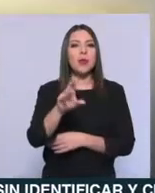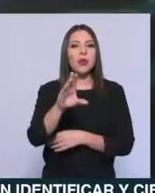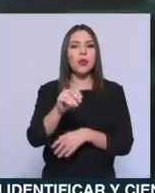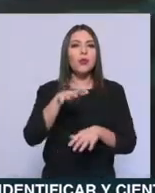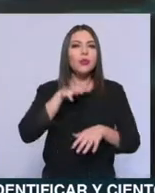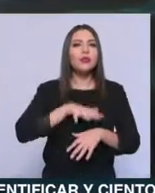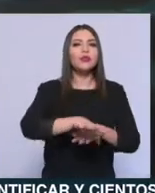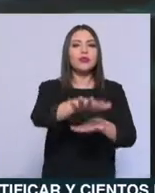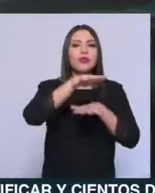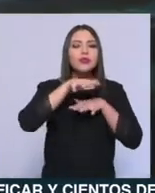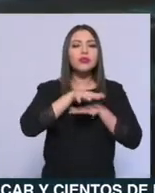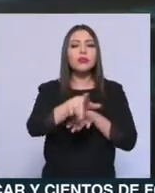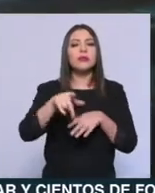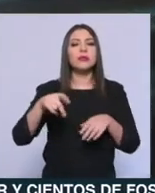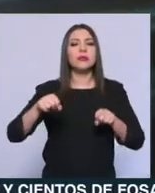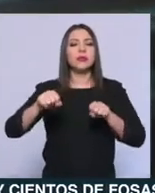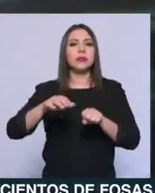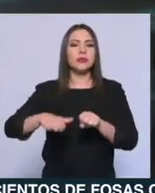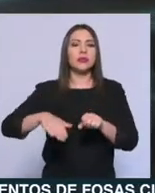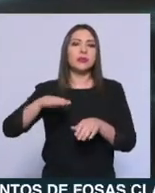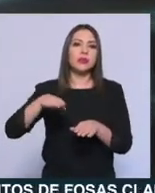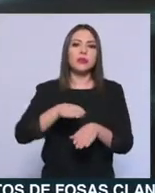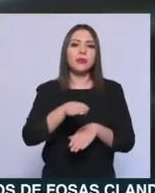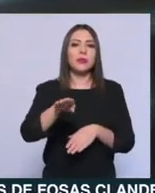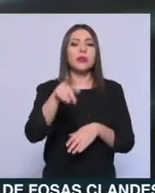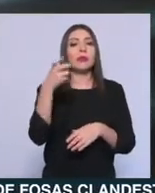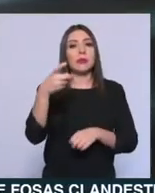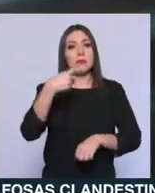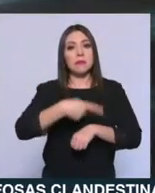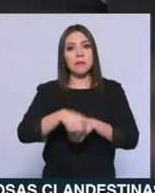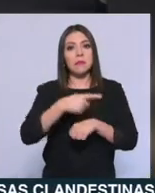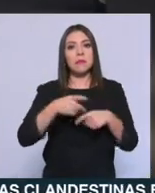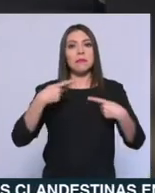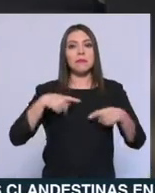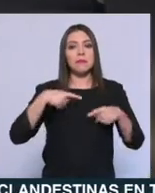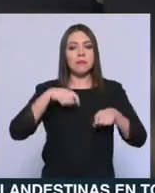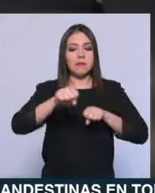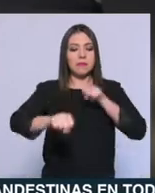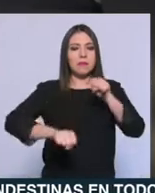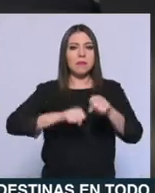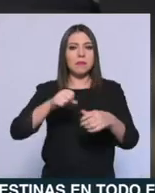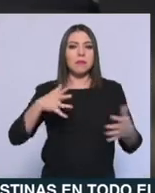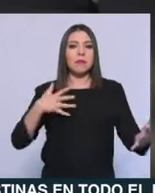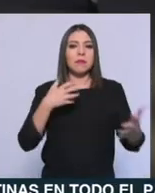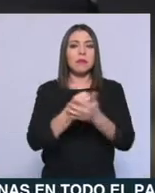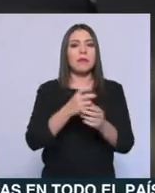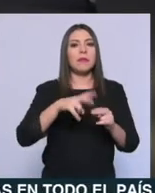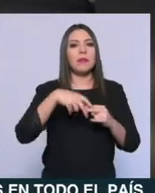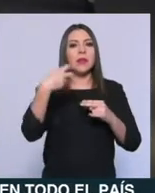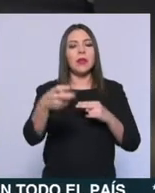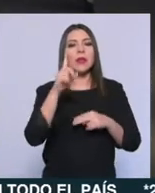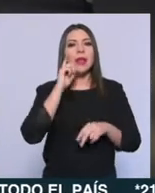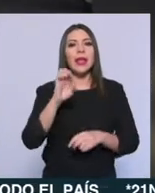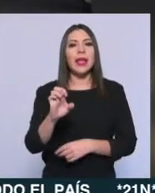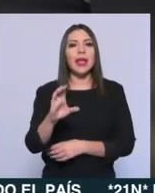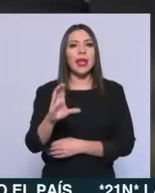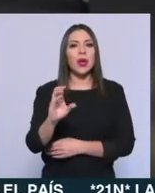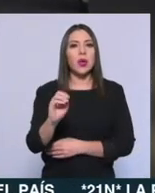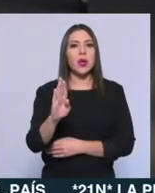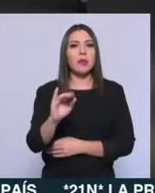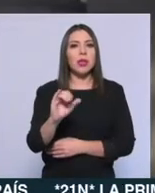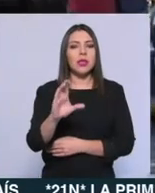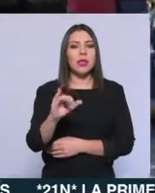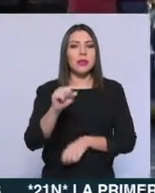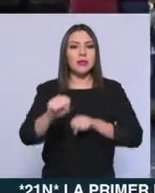año pasado, en donde ciclistas perdieron la vida al ser atropellados, como una usuaria de Ecobici que fue arrollada el 21 de noviembre en la colonia